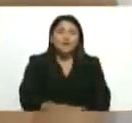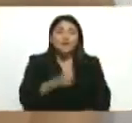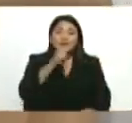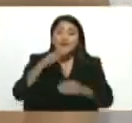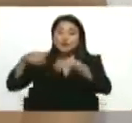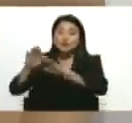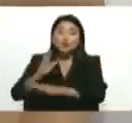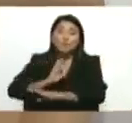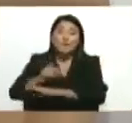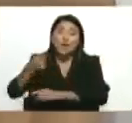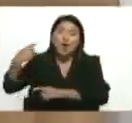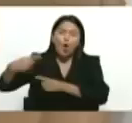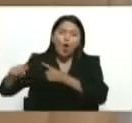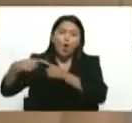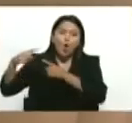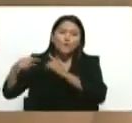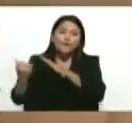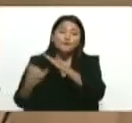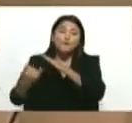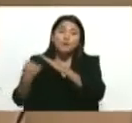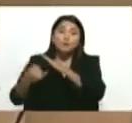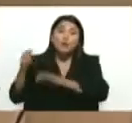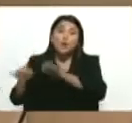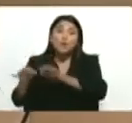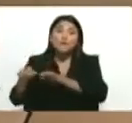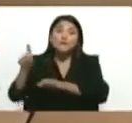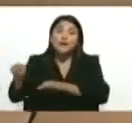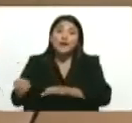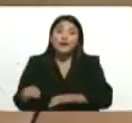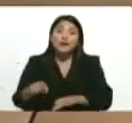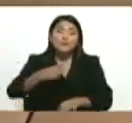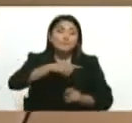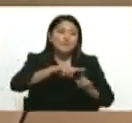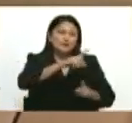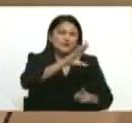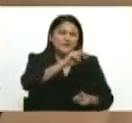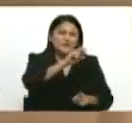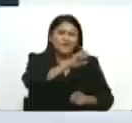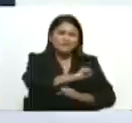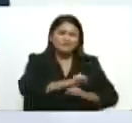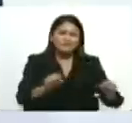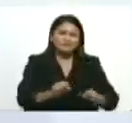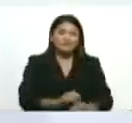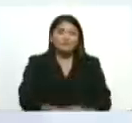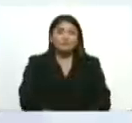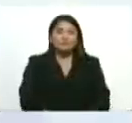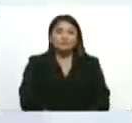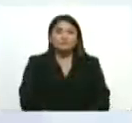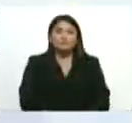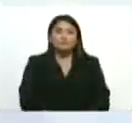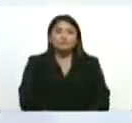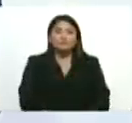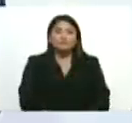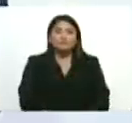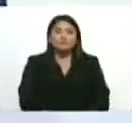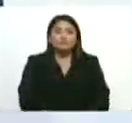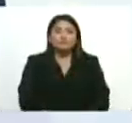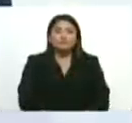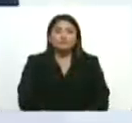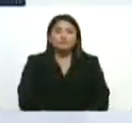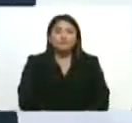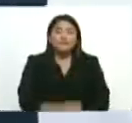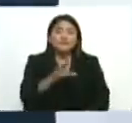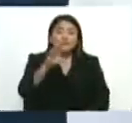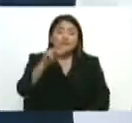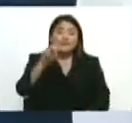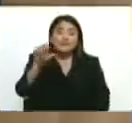público, el poder moral, el poder judicial y el poder legislativo. pero no el poder electoral. El poder